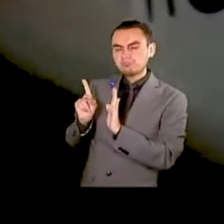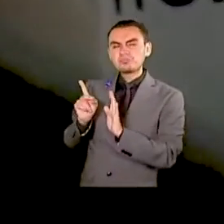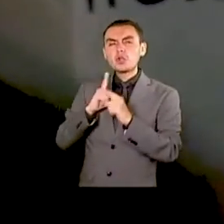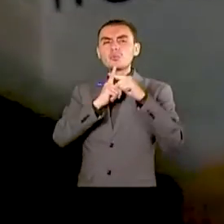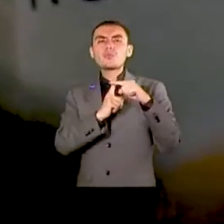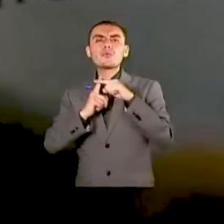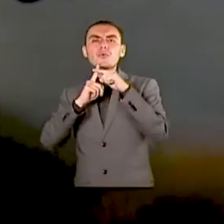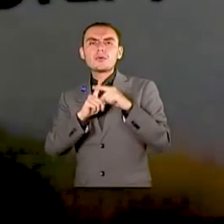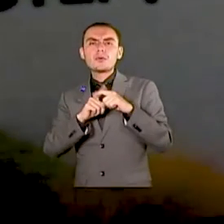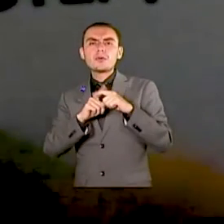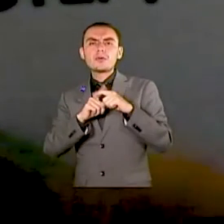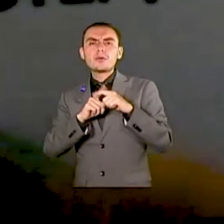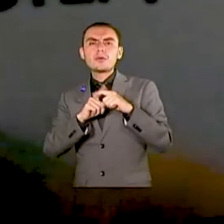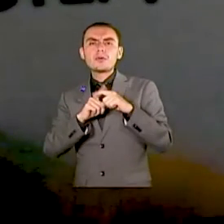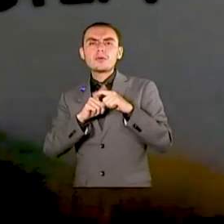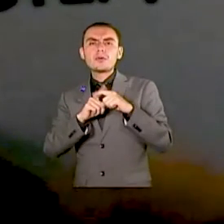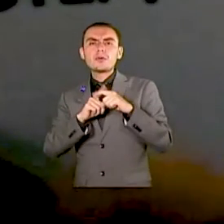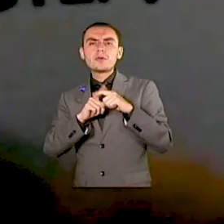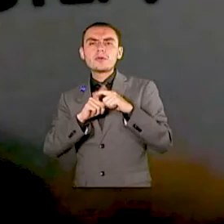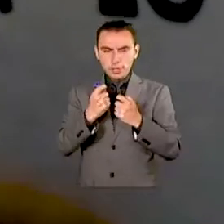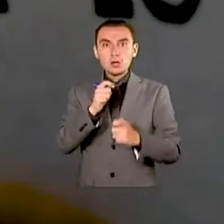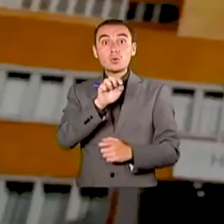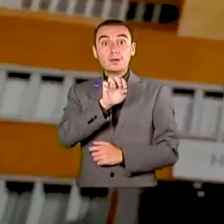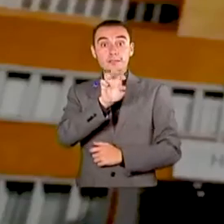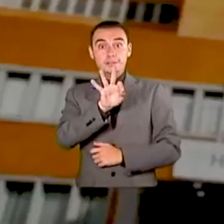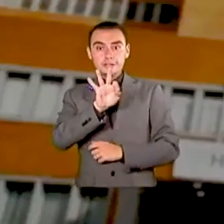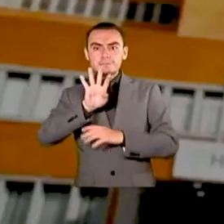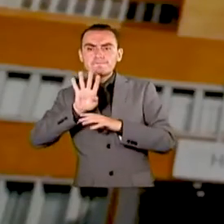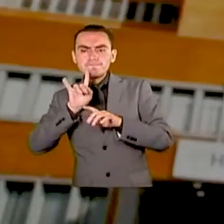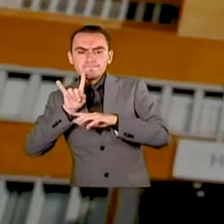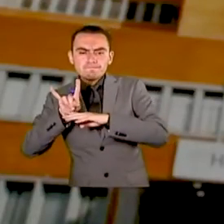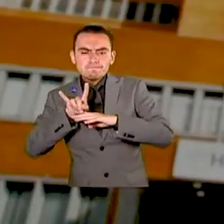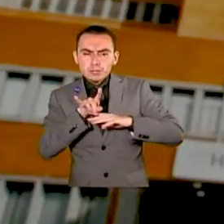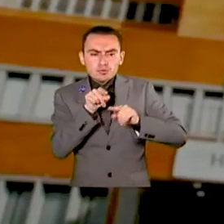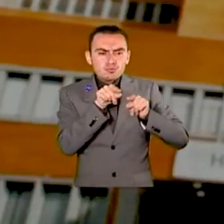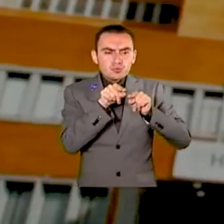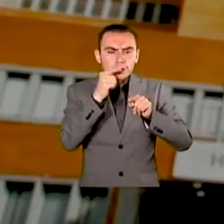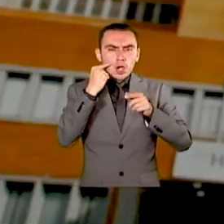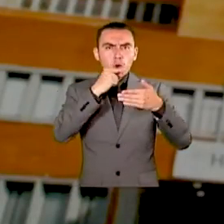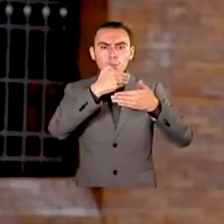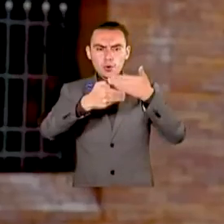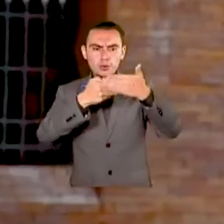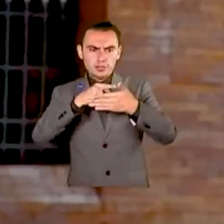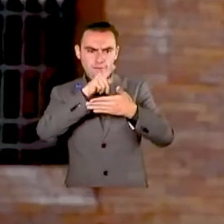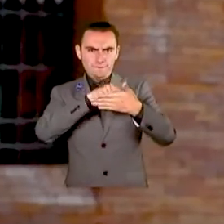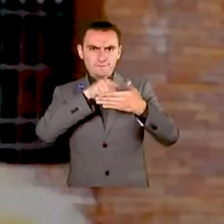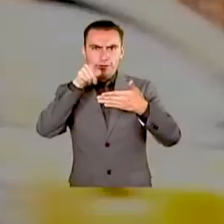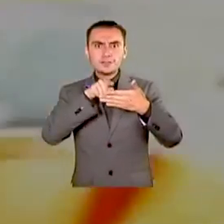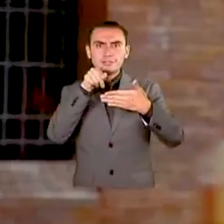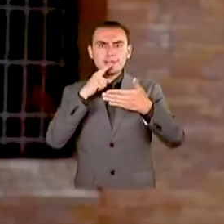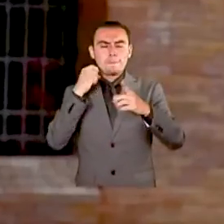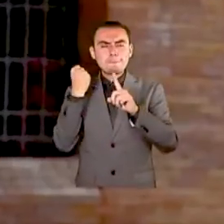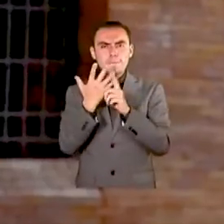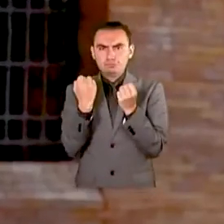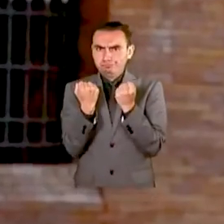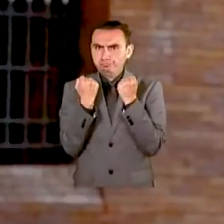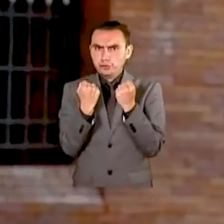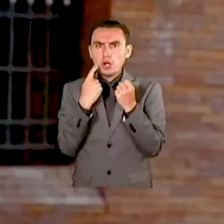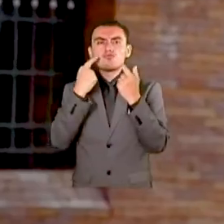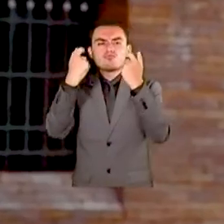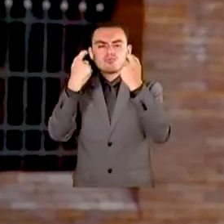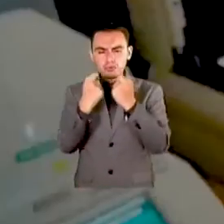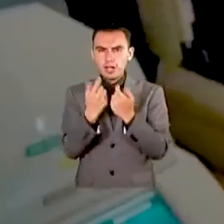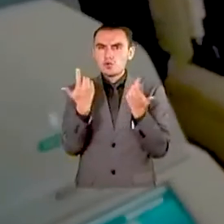Procuraduría tuvo en ejecución lances de procesos de contratación de alto impacto que corresponden a un total